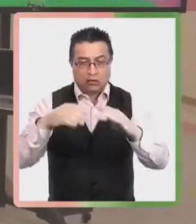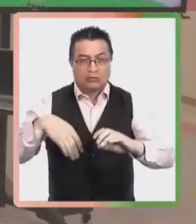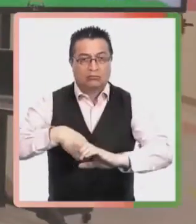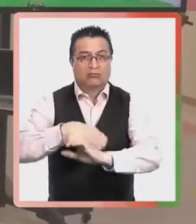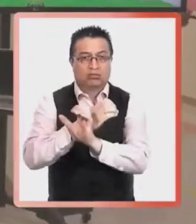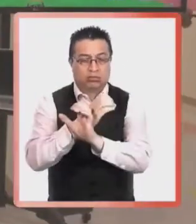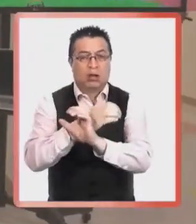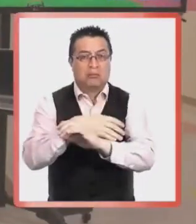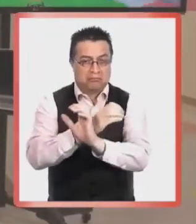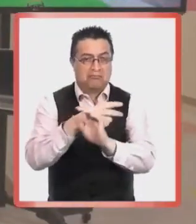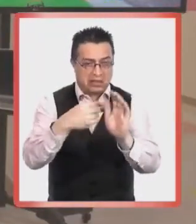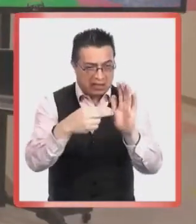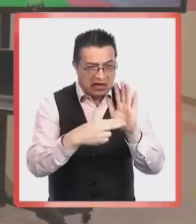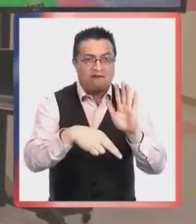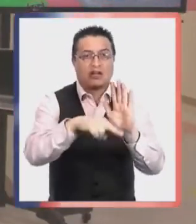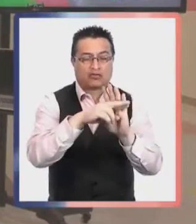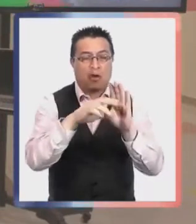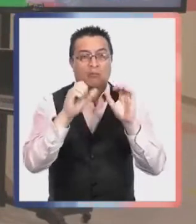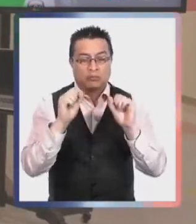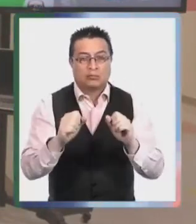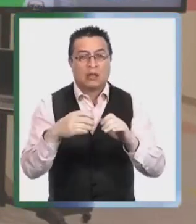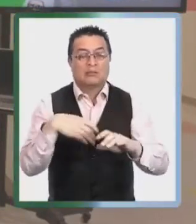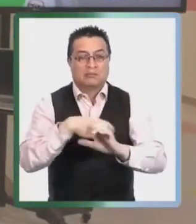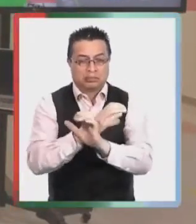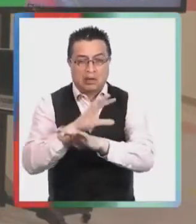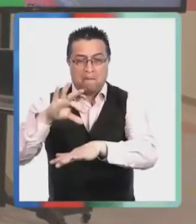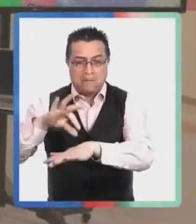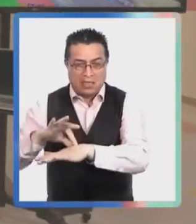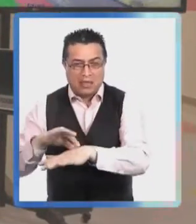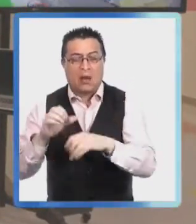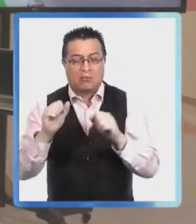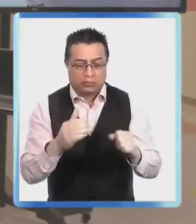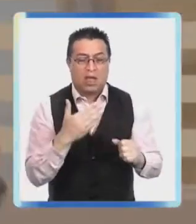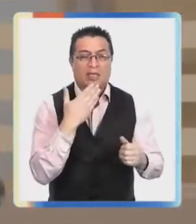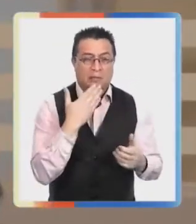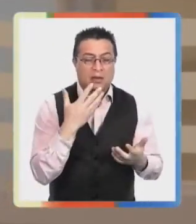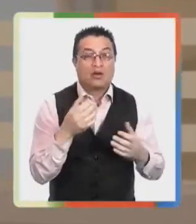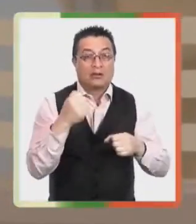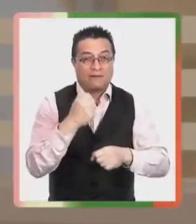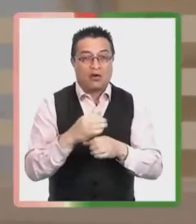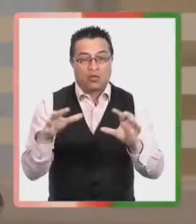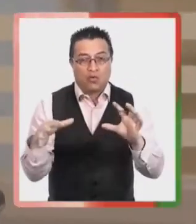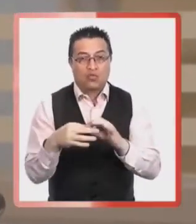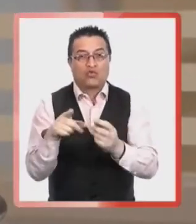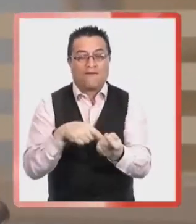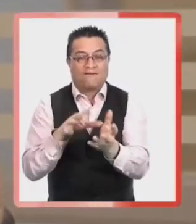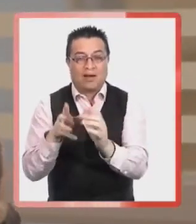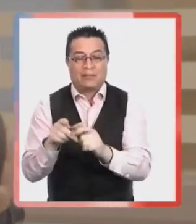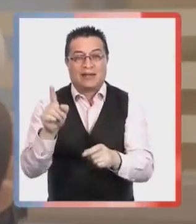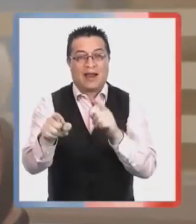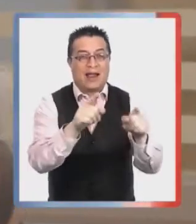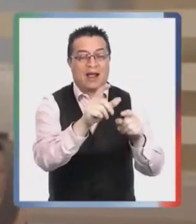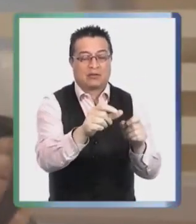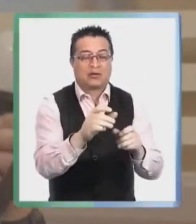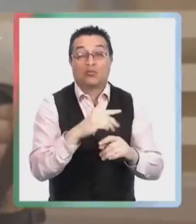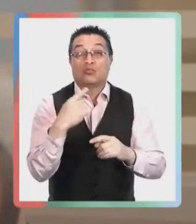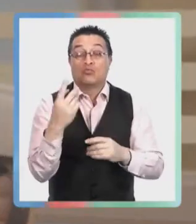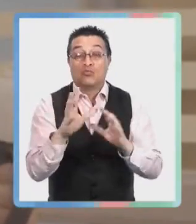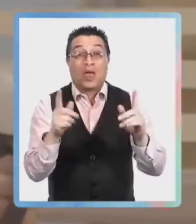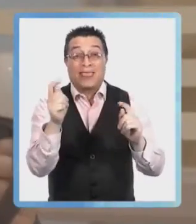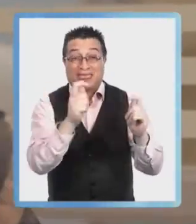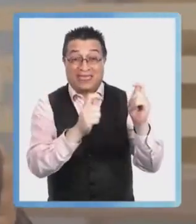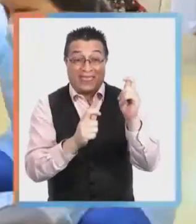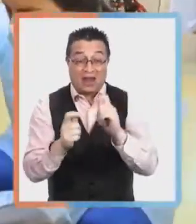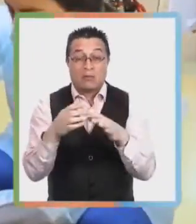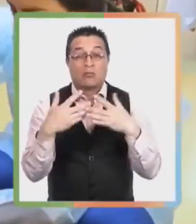remota y telerehabilitación a través de la telemedicina y a través también del trabajo conjunto con las familias de nuestros pacientes muchas de las